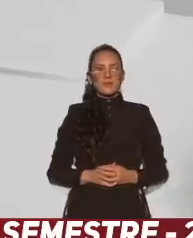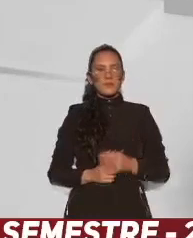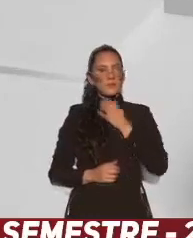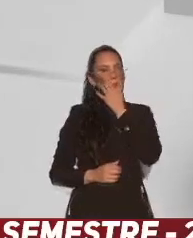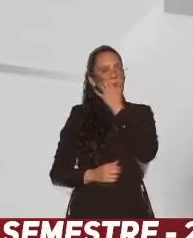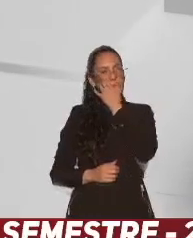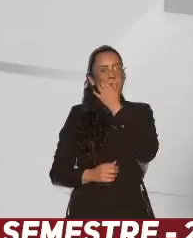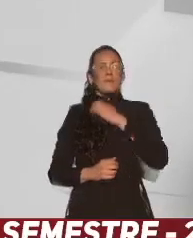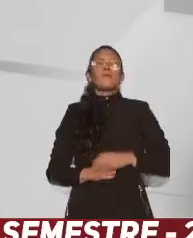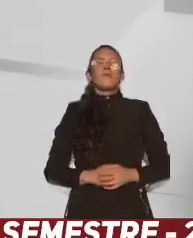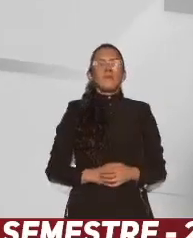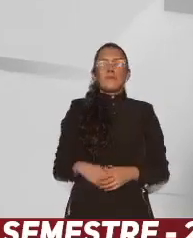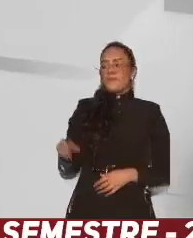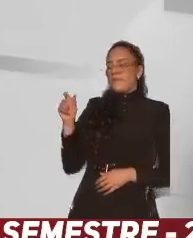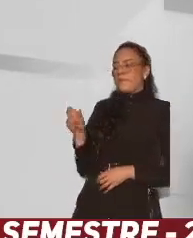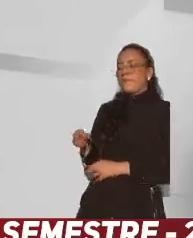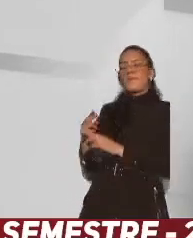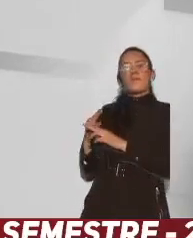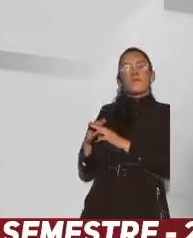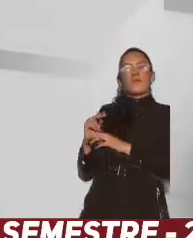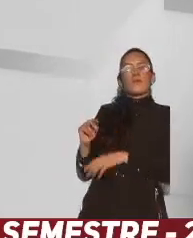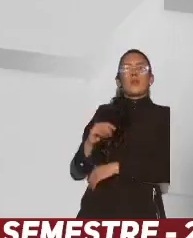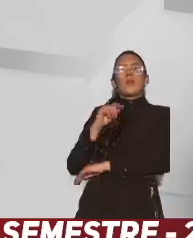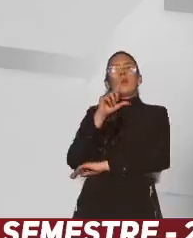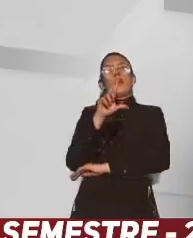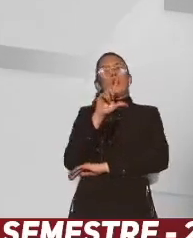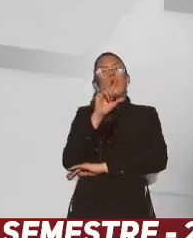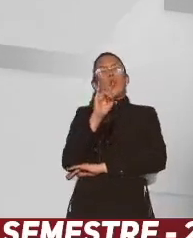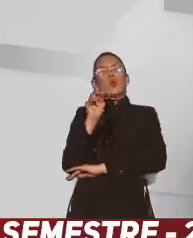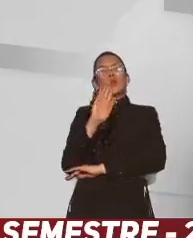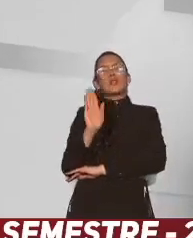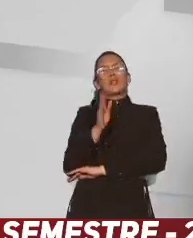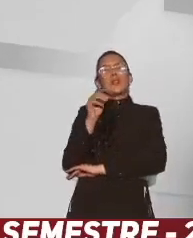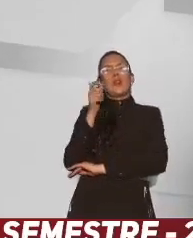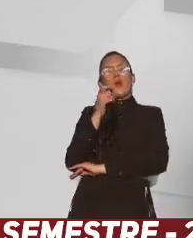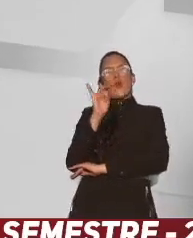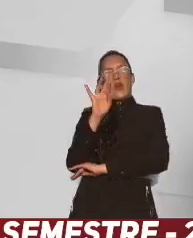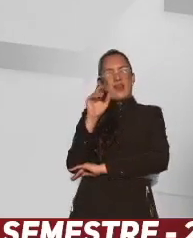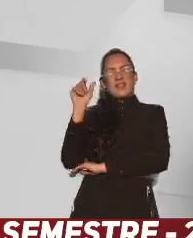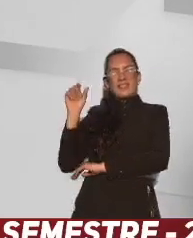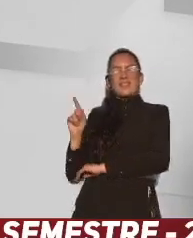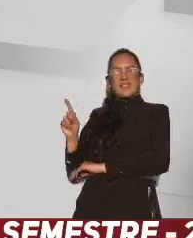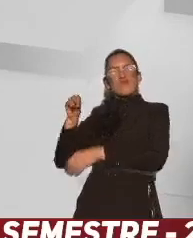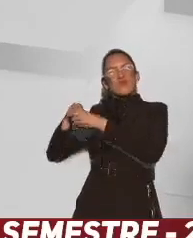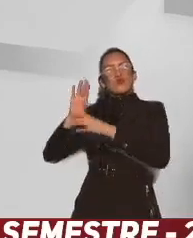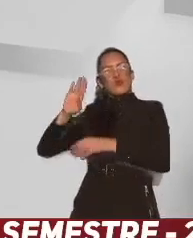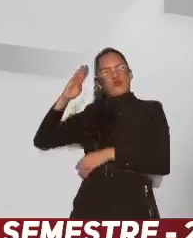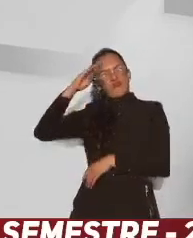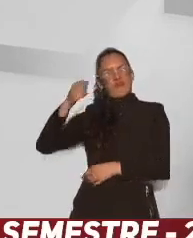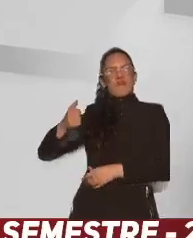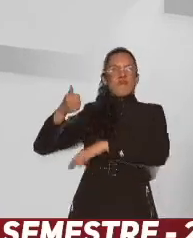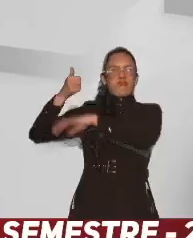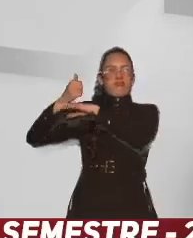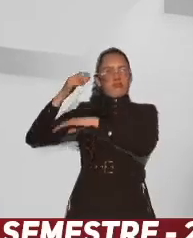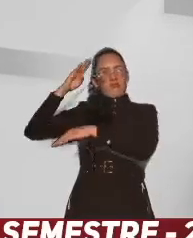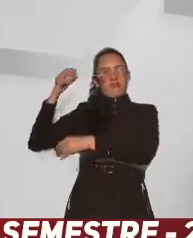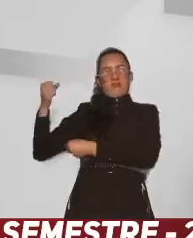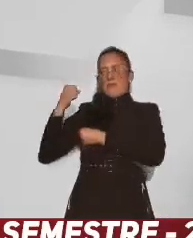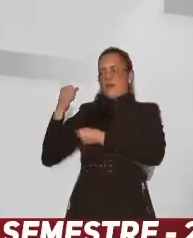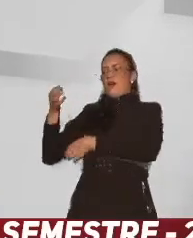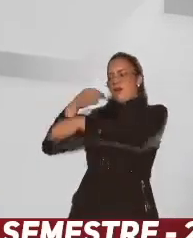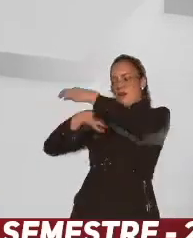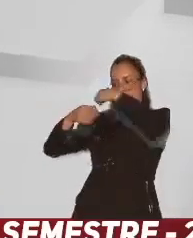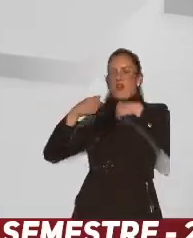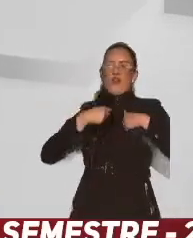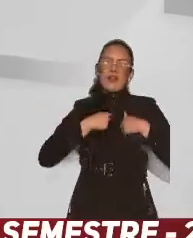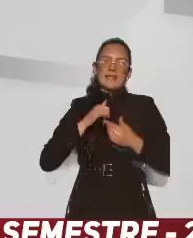En nombre del señor general Luis Mauricio Espina Gutiérrez, comandante del Ejército Nacional, saludo a todos los